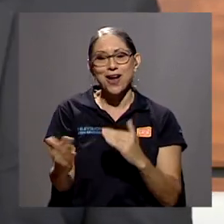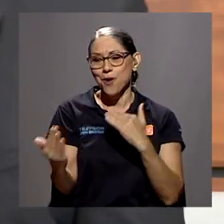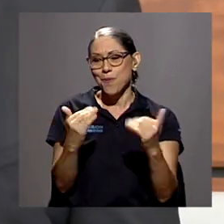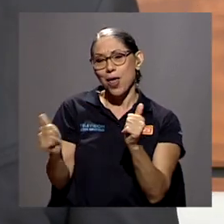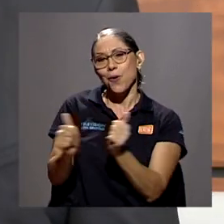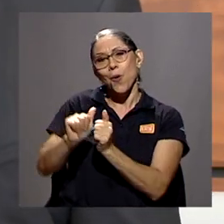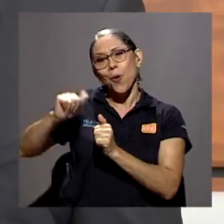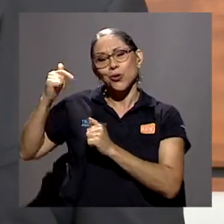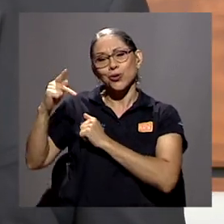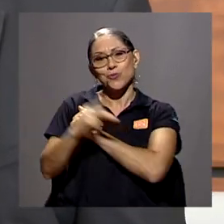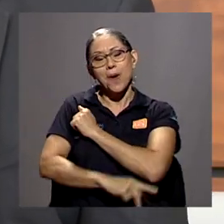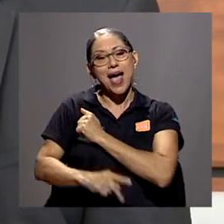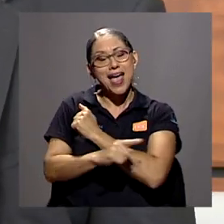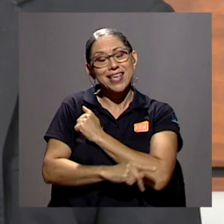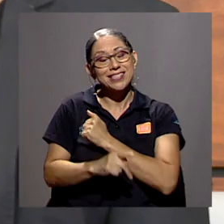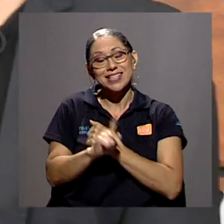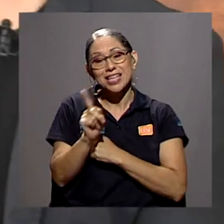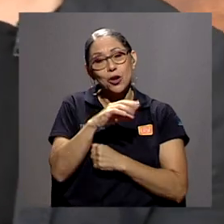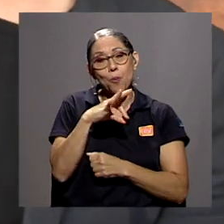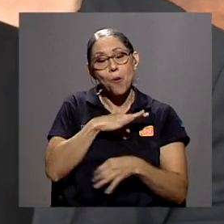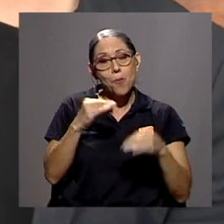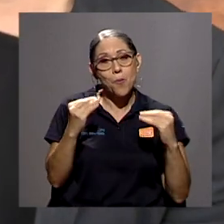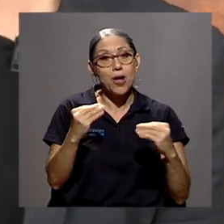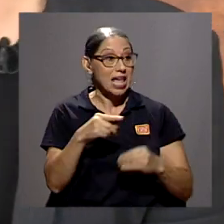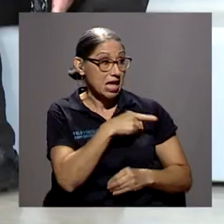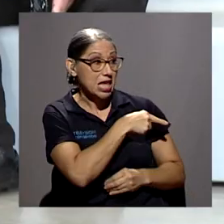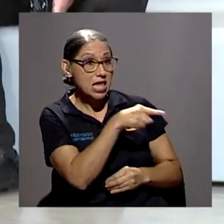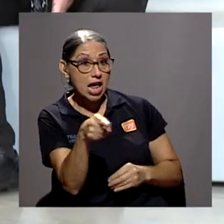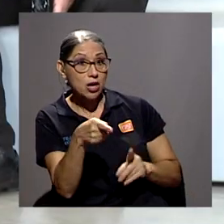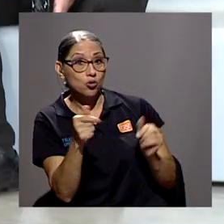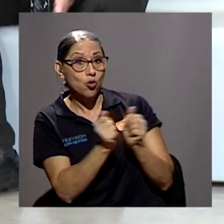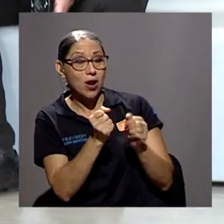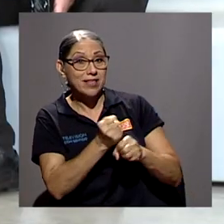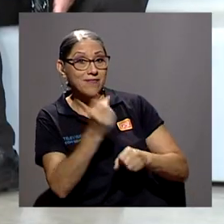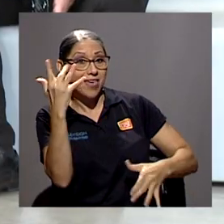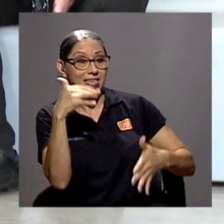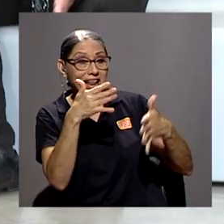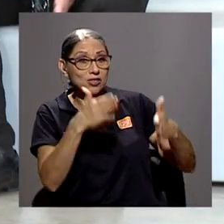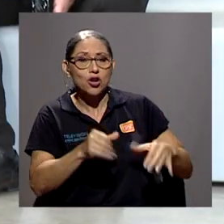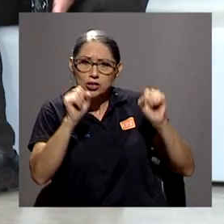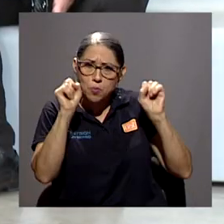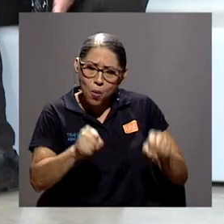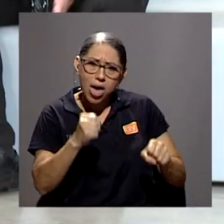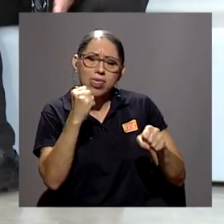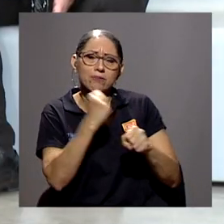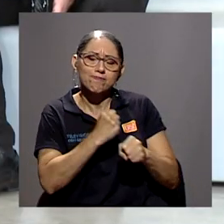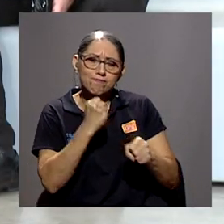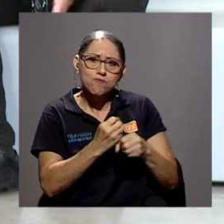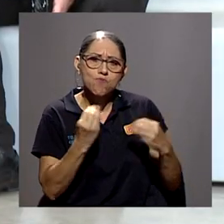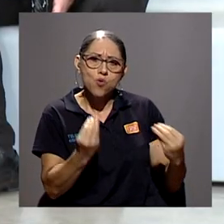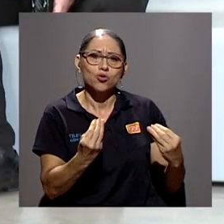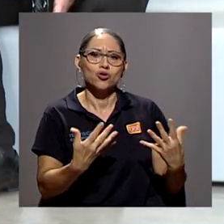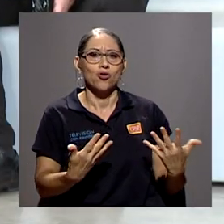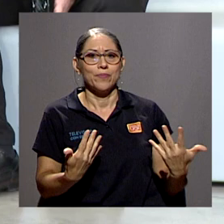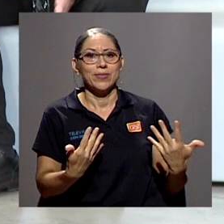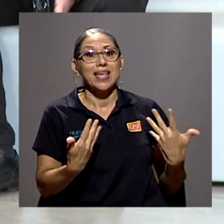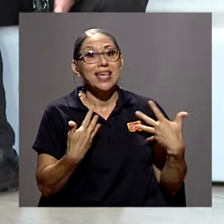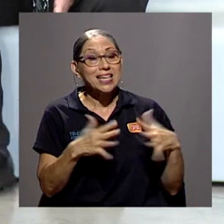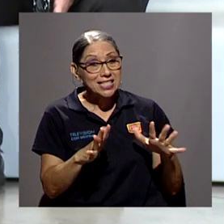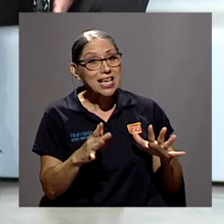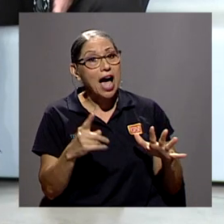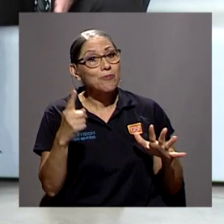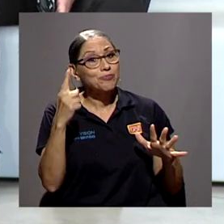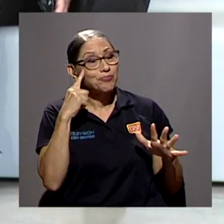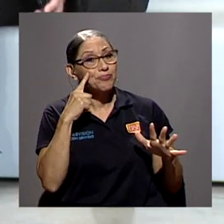menos privilegiados desde las federaciones puedan mucho pueden mucho hacer y concatenando esto ya hacia el liderazgo que ofrecen